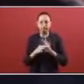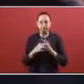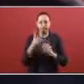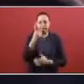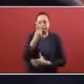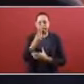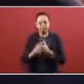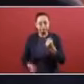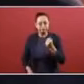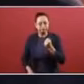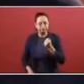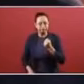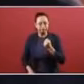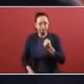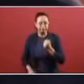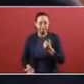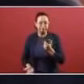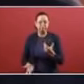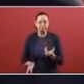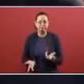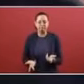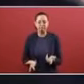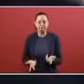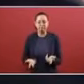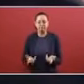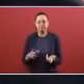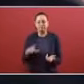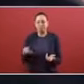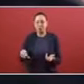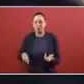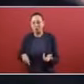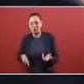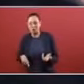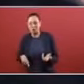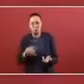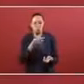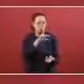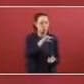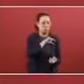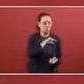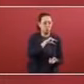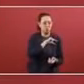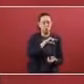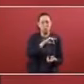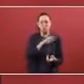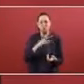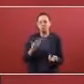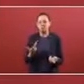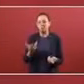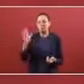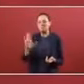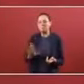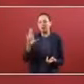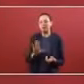no había separación. El gobierno estaba convertido en un comité al